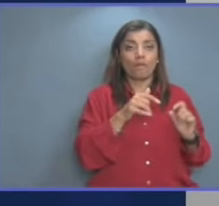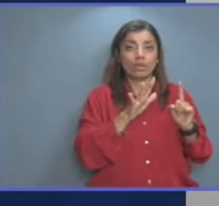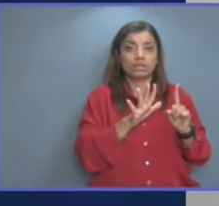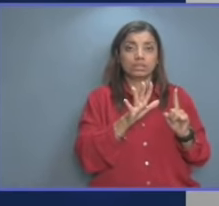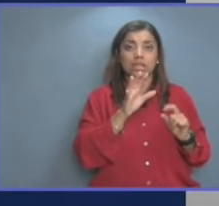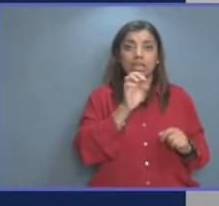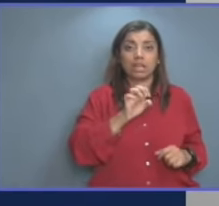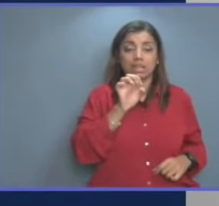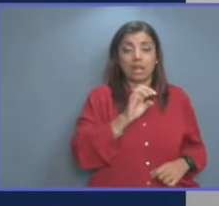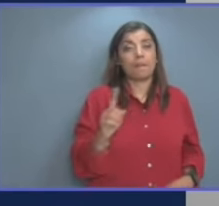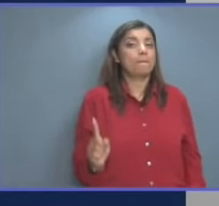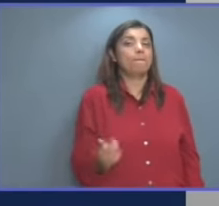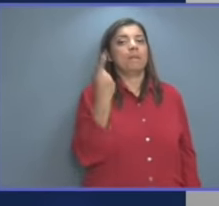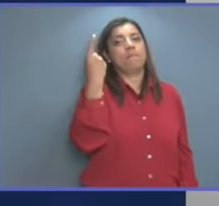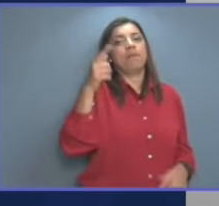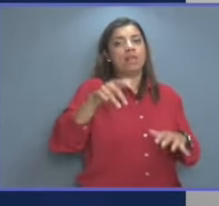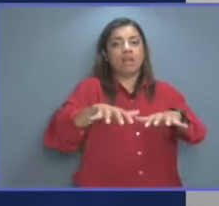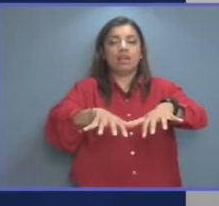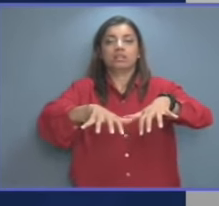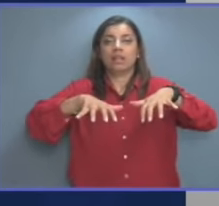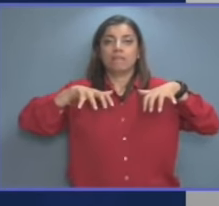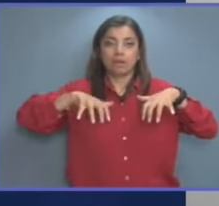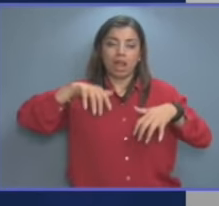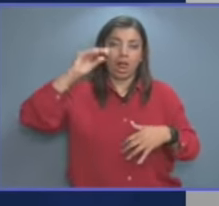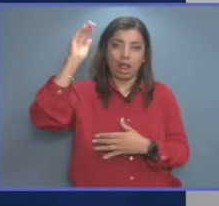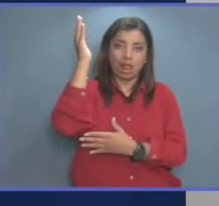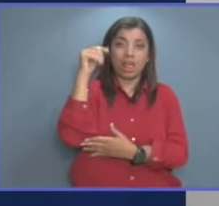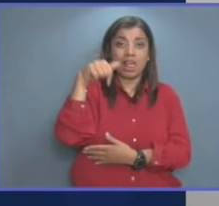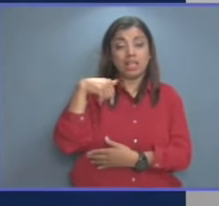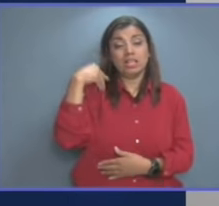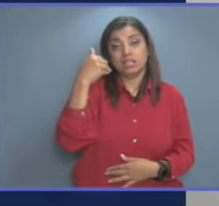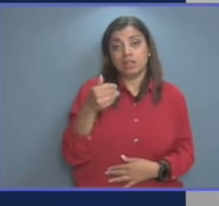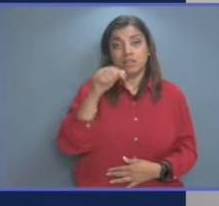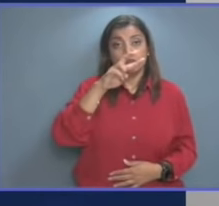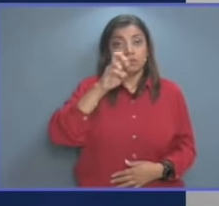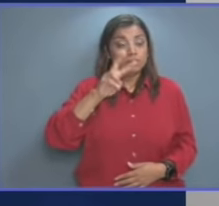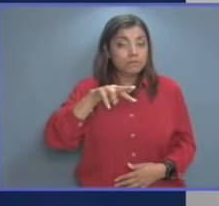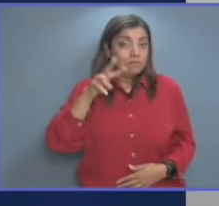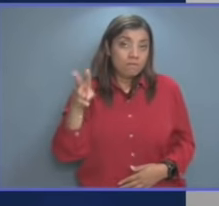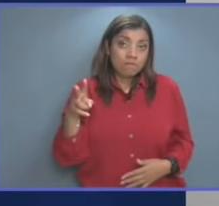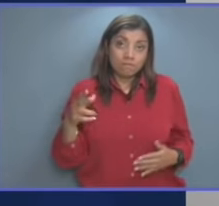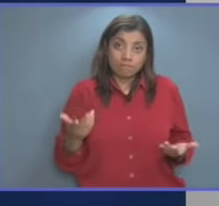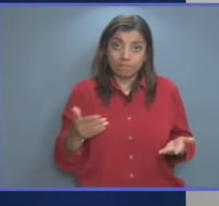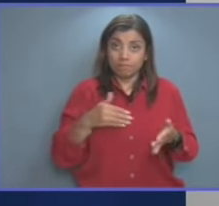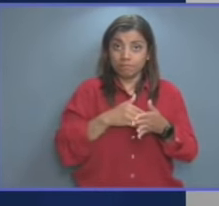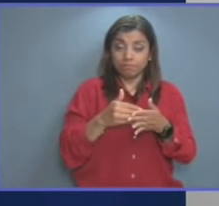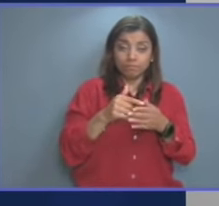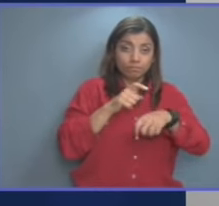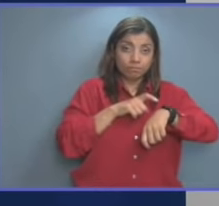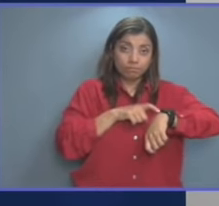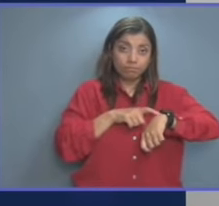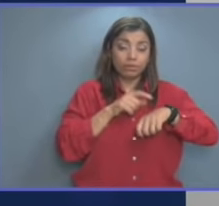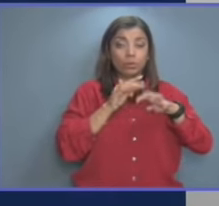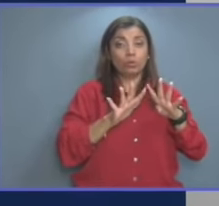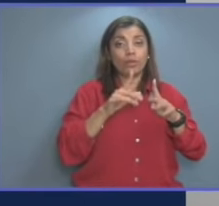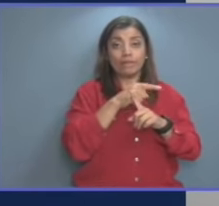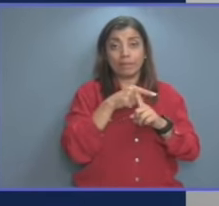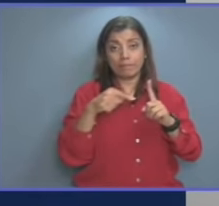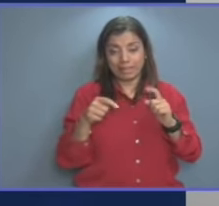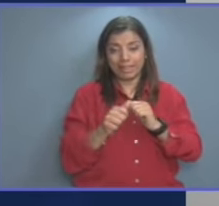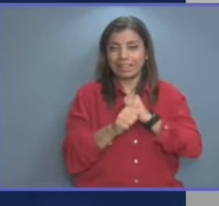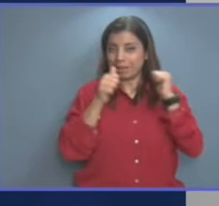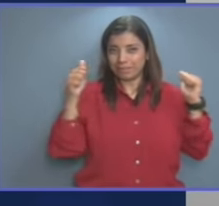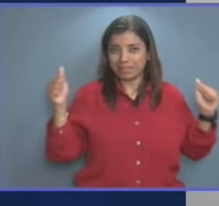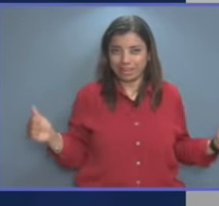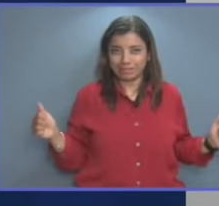la primer sesión plenaria ordinaria de este año 2022 que iniciará a las 9 y 30 de la